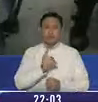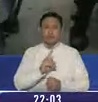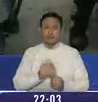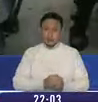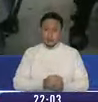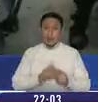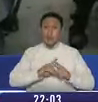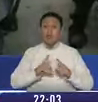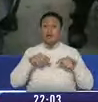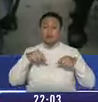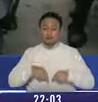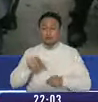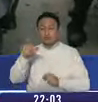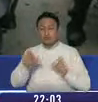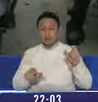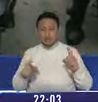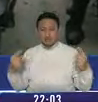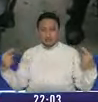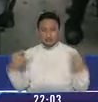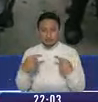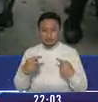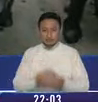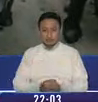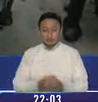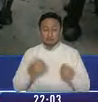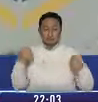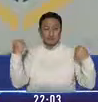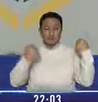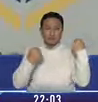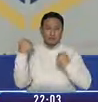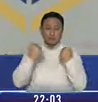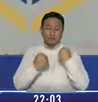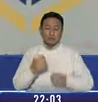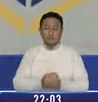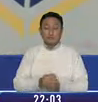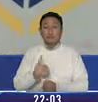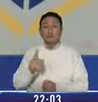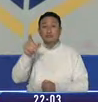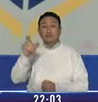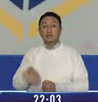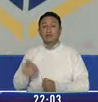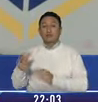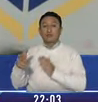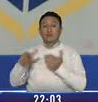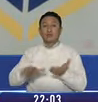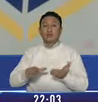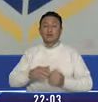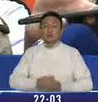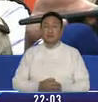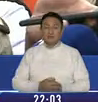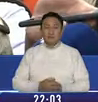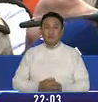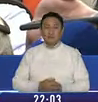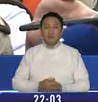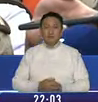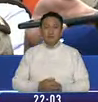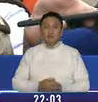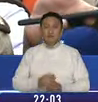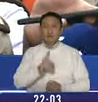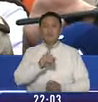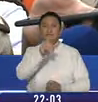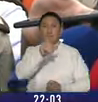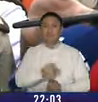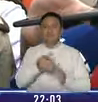pero sí de un enfrentamiento entre internos, una riña, que dejó como saldo lamentable a un privado de la libertad sin vida. Hay una